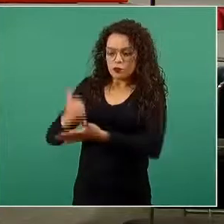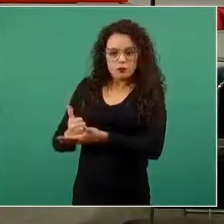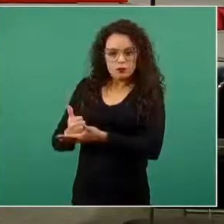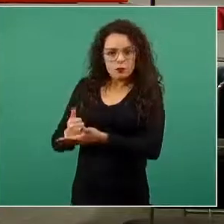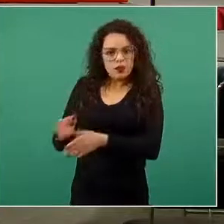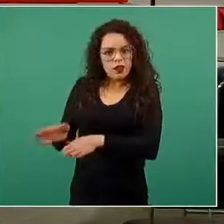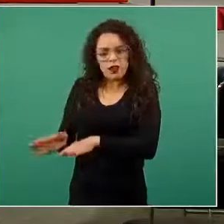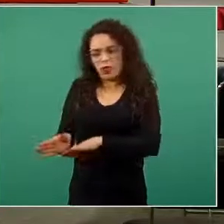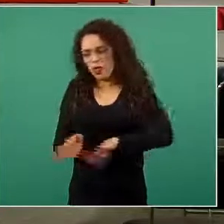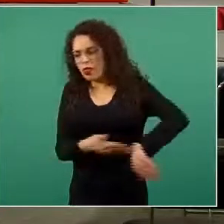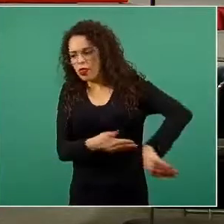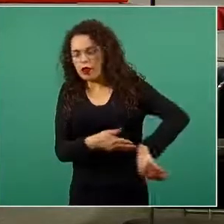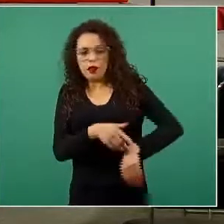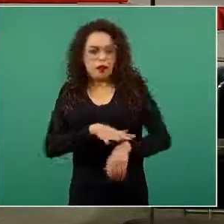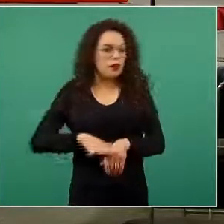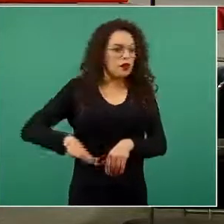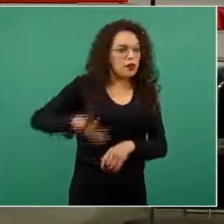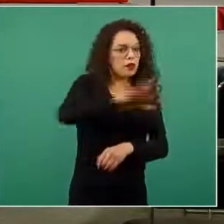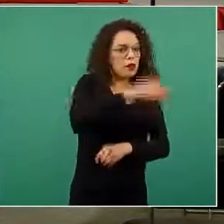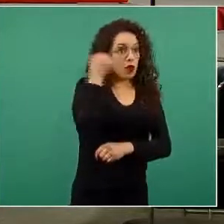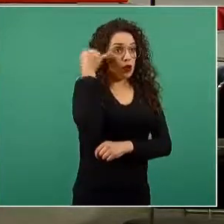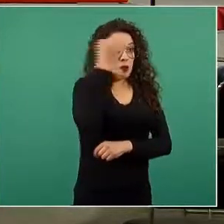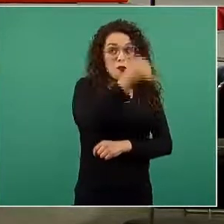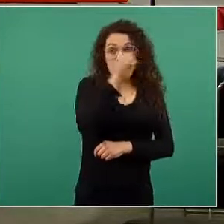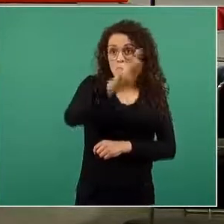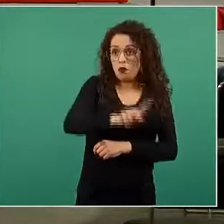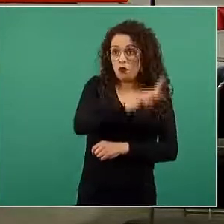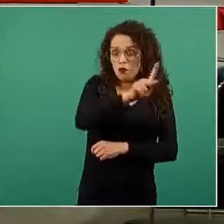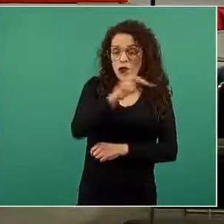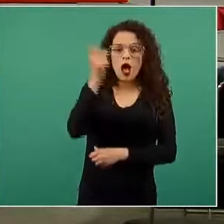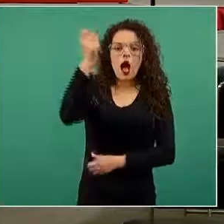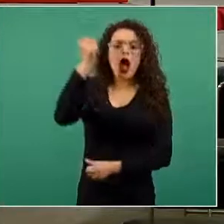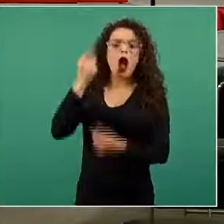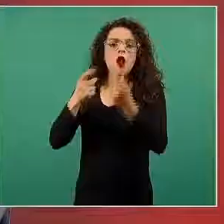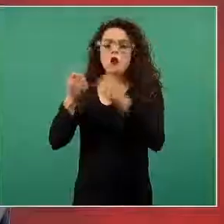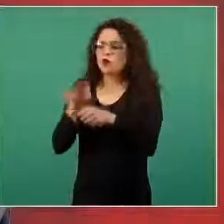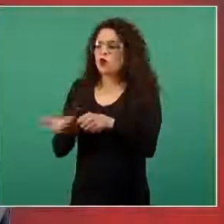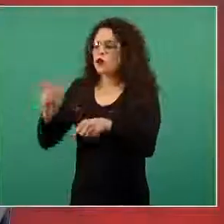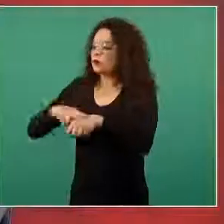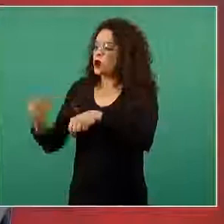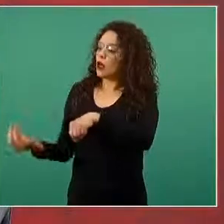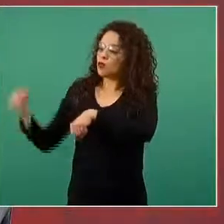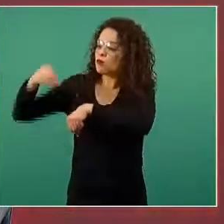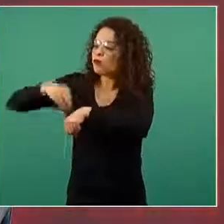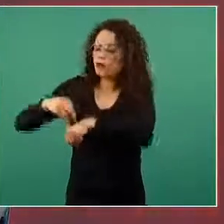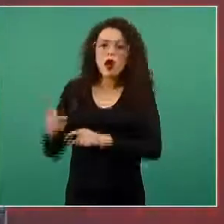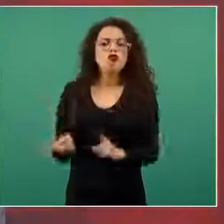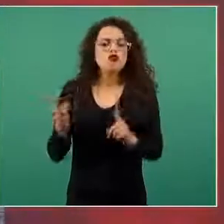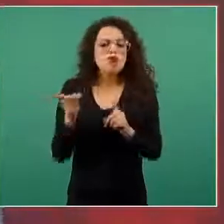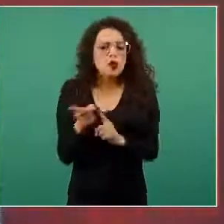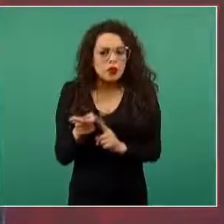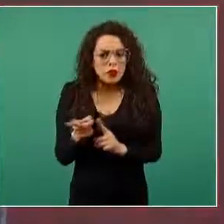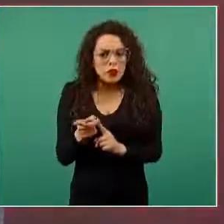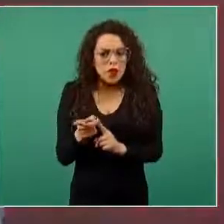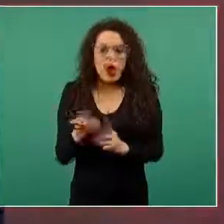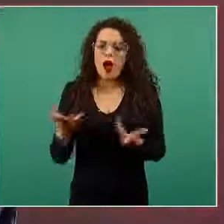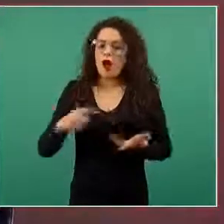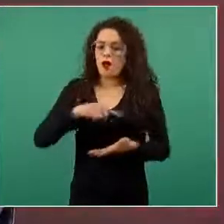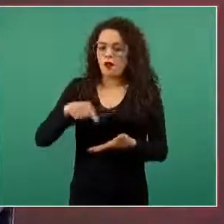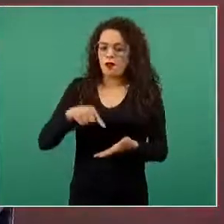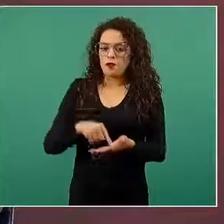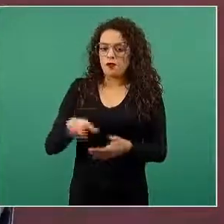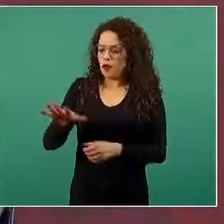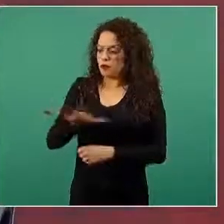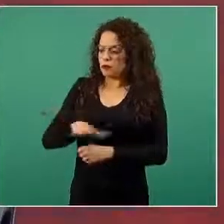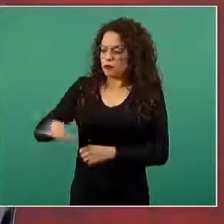zonas rurales. Se pusieron algunos hospitales a lo largo de esos años en zonas con más o